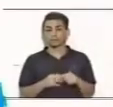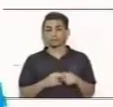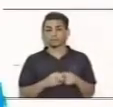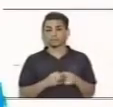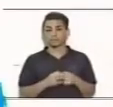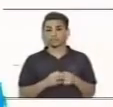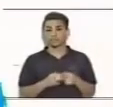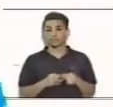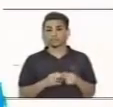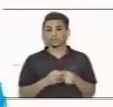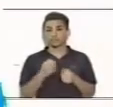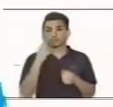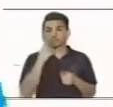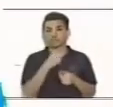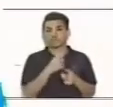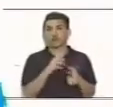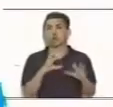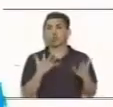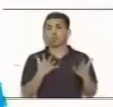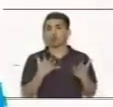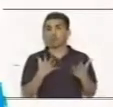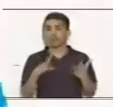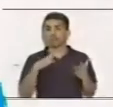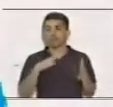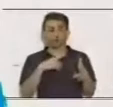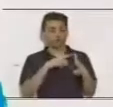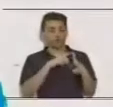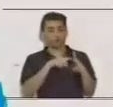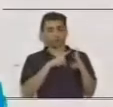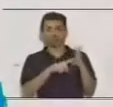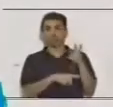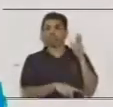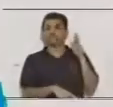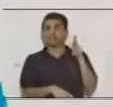¿Cuál de los tres casos será? Tiene tres términos.